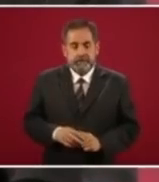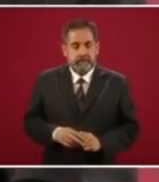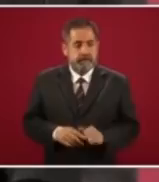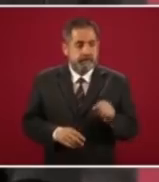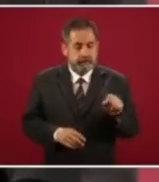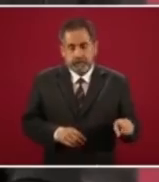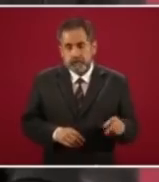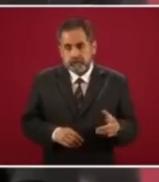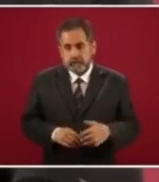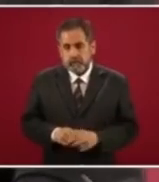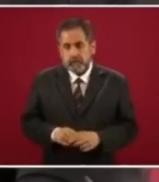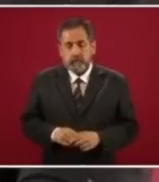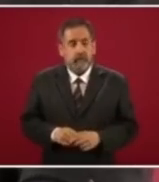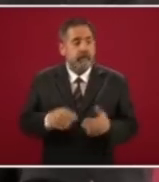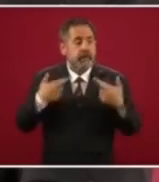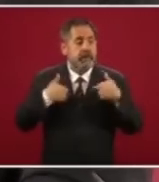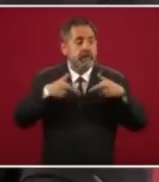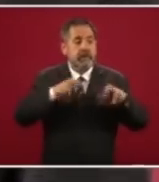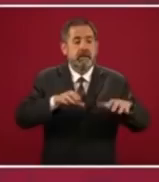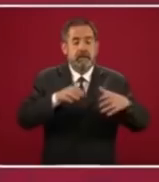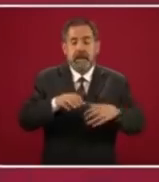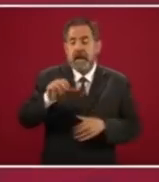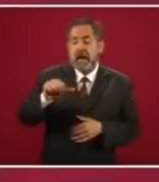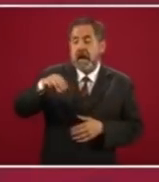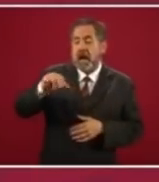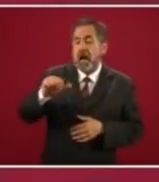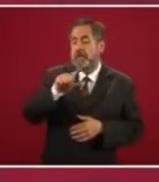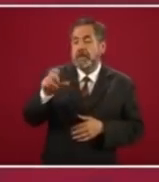Estuvo el representante de Amazon,